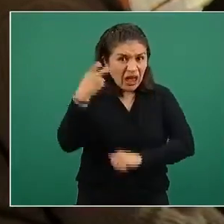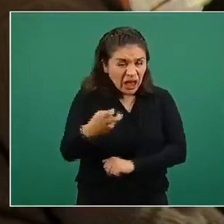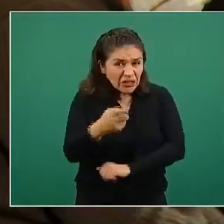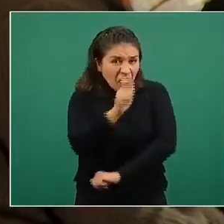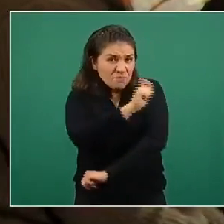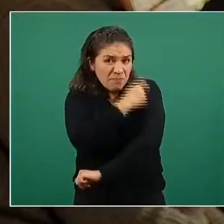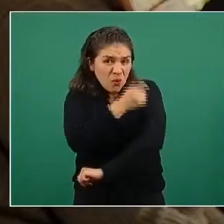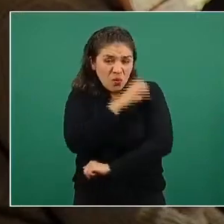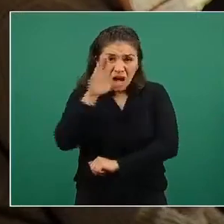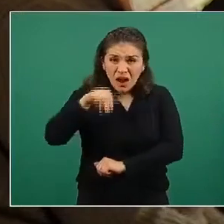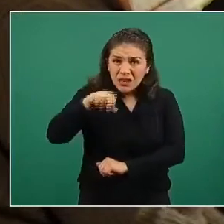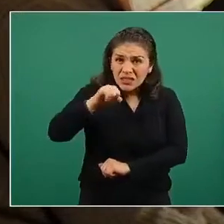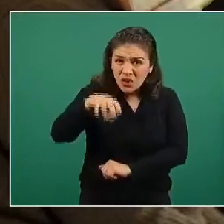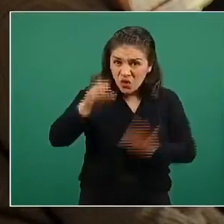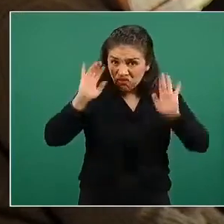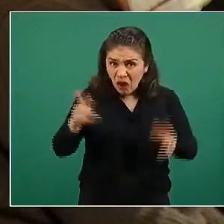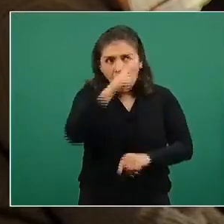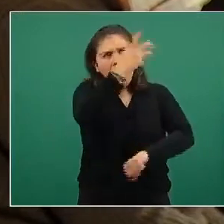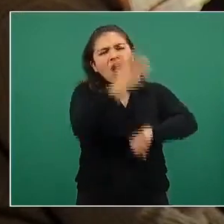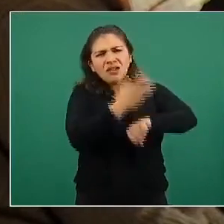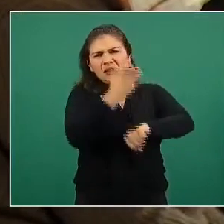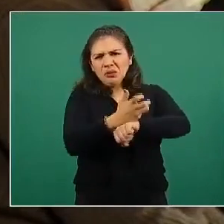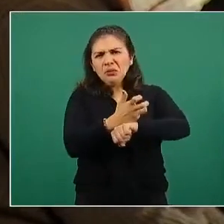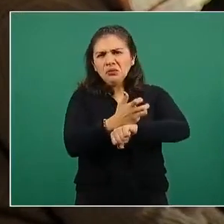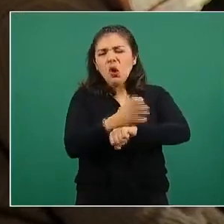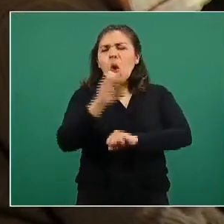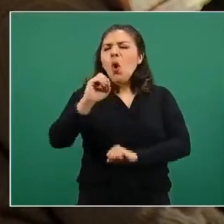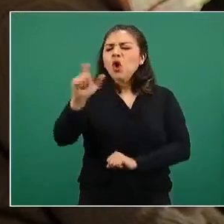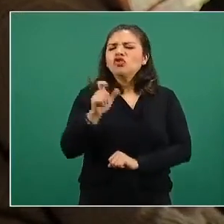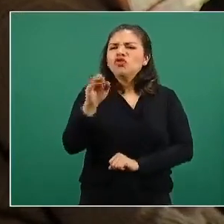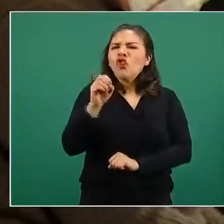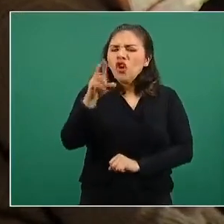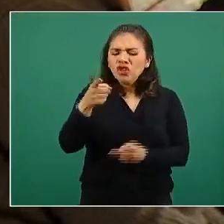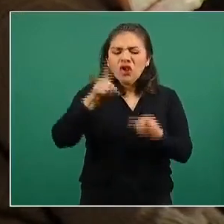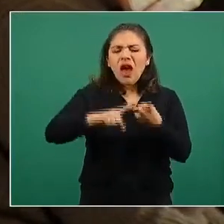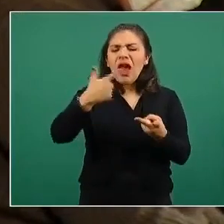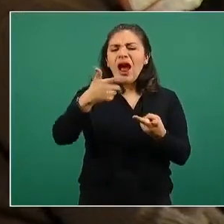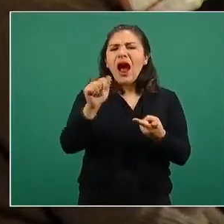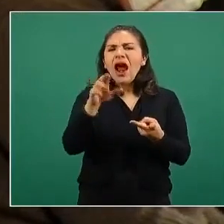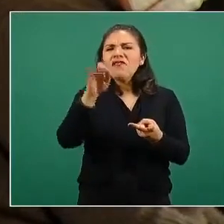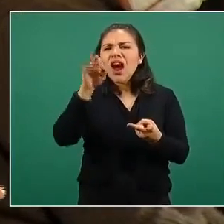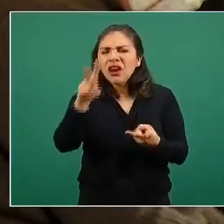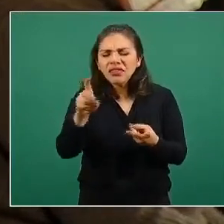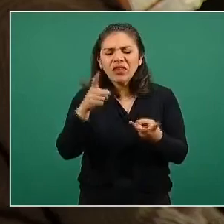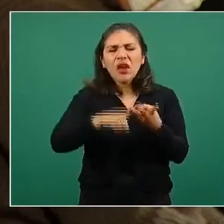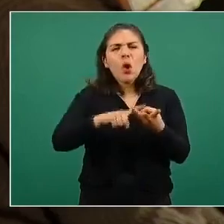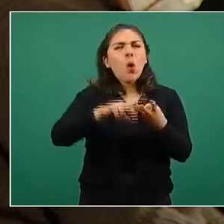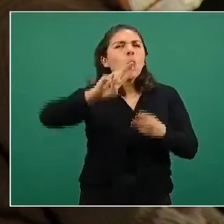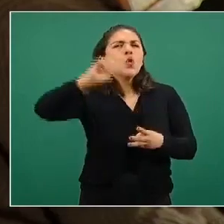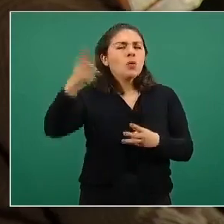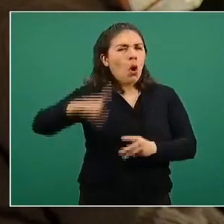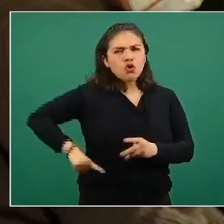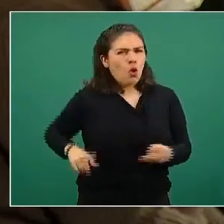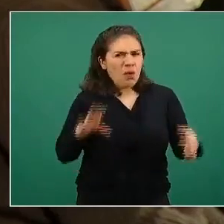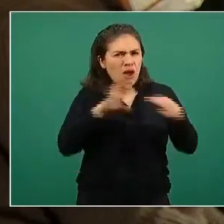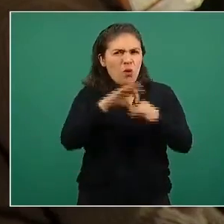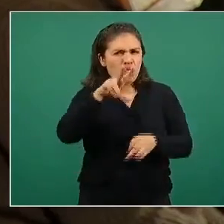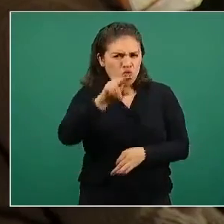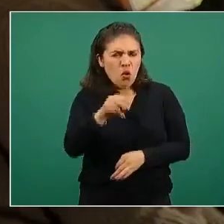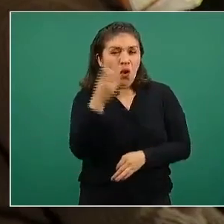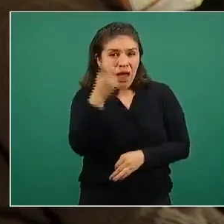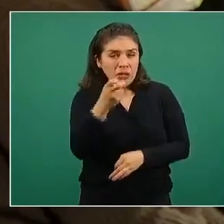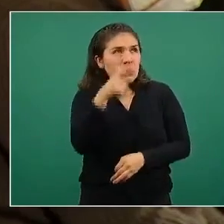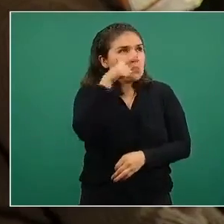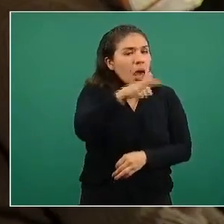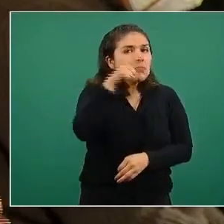viabilidad de esa vacuna. En Estados Unidos, Oxford, creo que Harvard, universidades que no son, digamos, del gobierno, en el caso